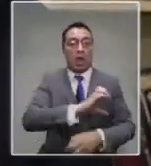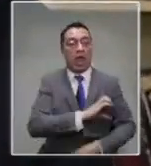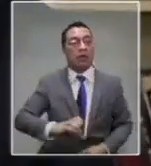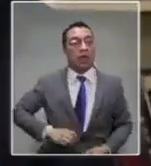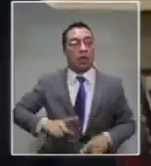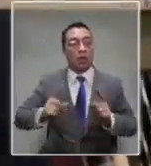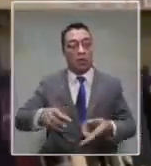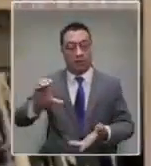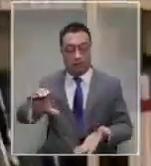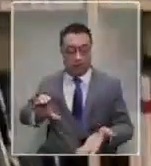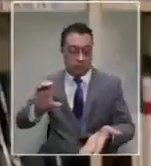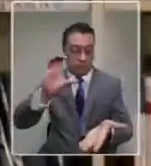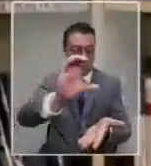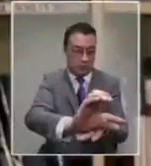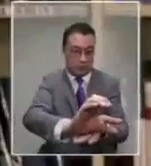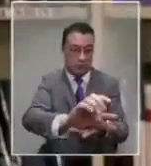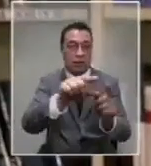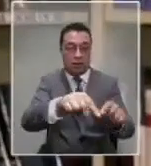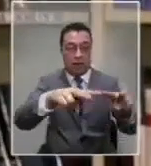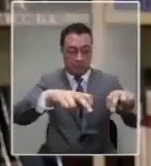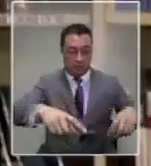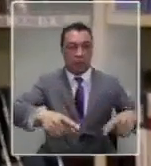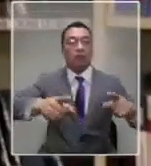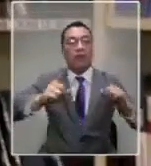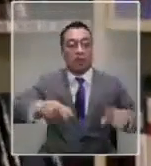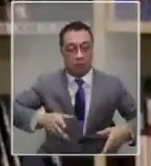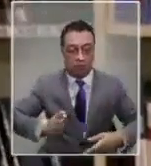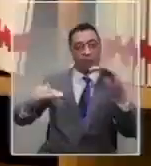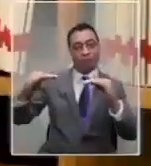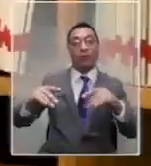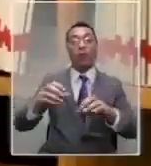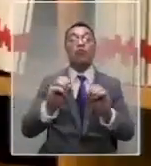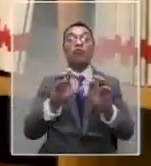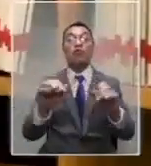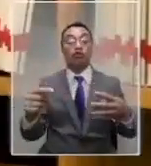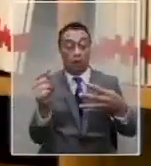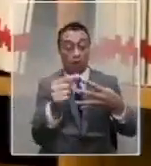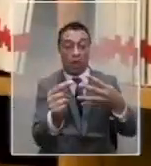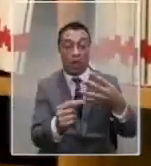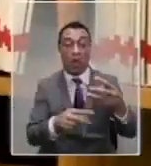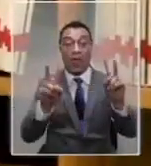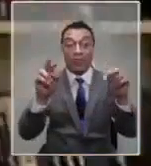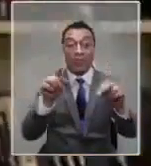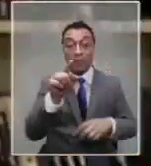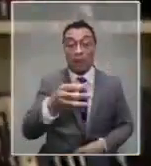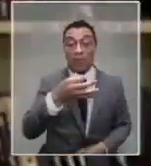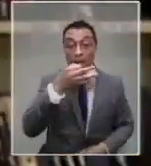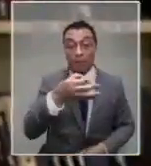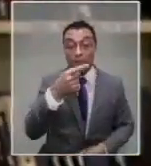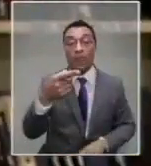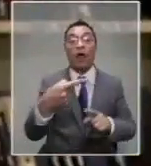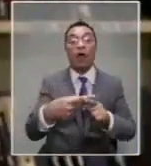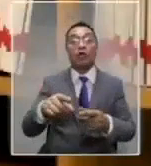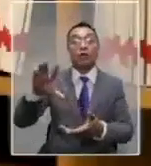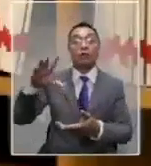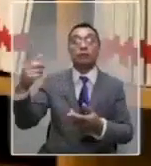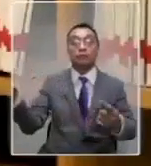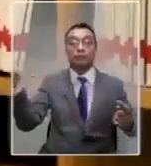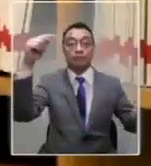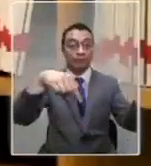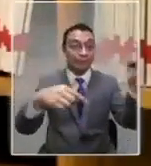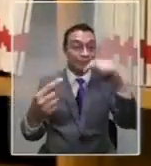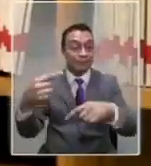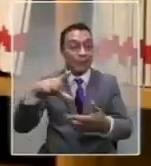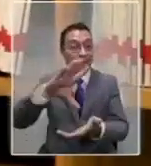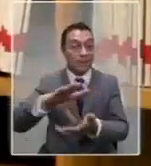los recursos necesarios para que esa investigación se haga. Varios temas de los que mencionó, sí. Entre ellos la migración,